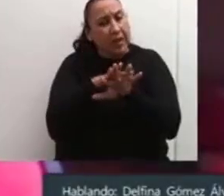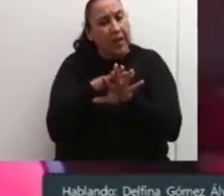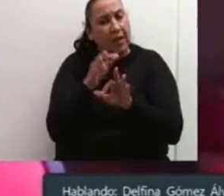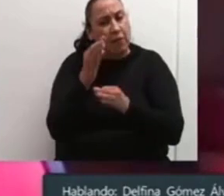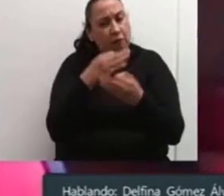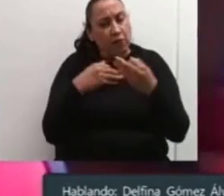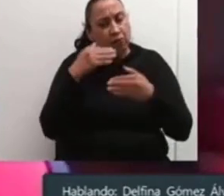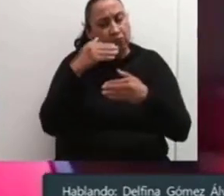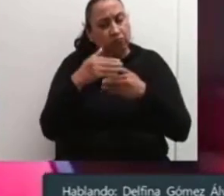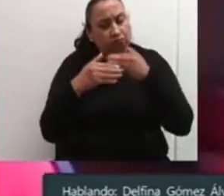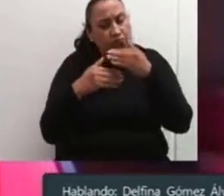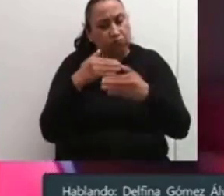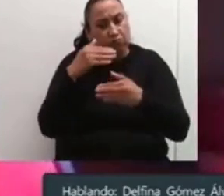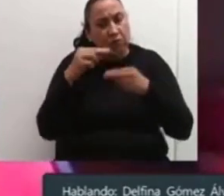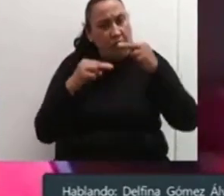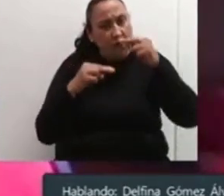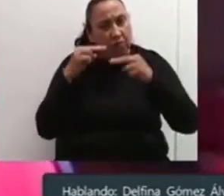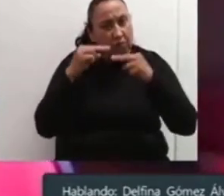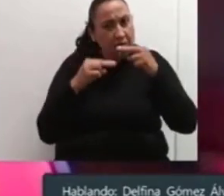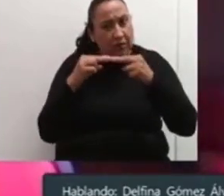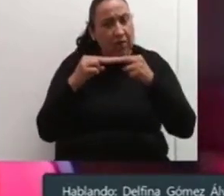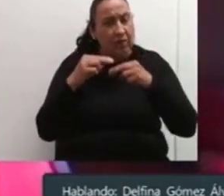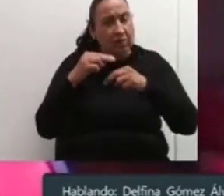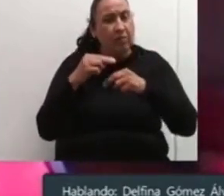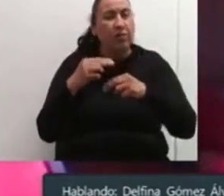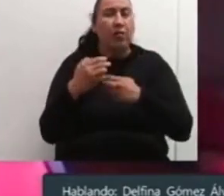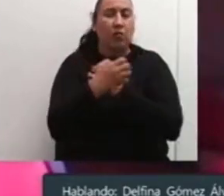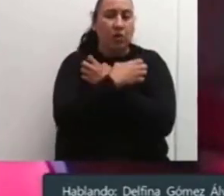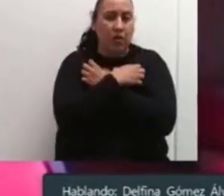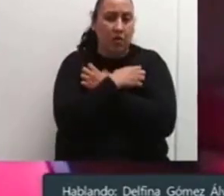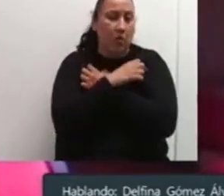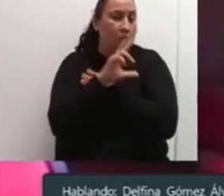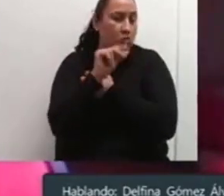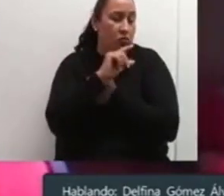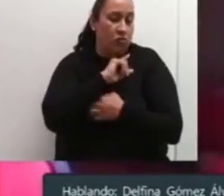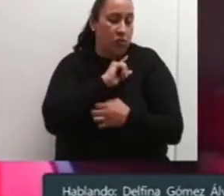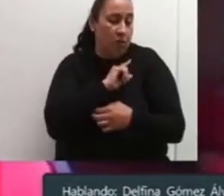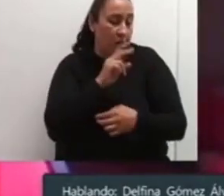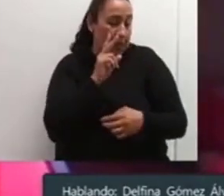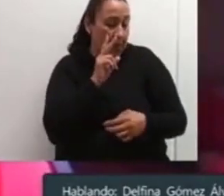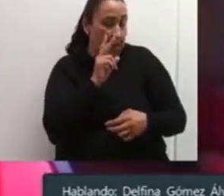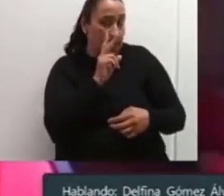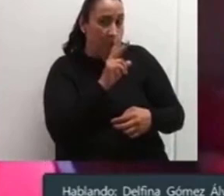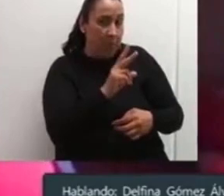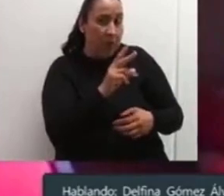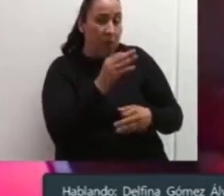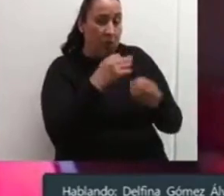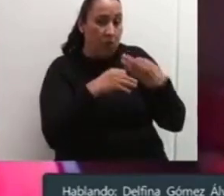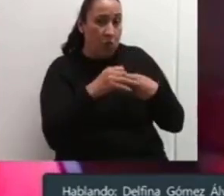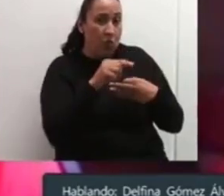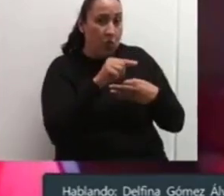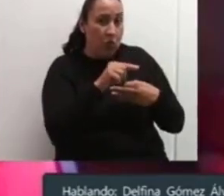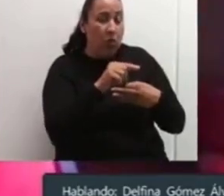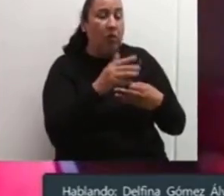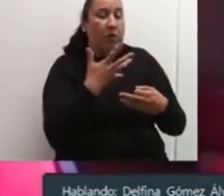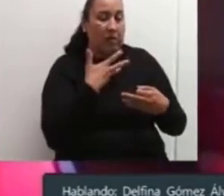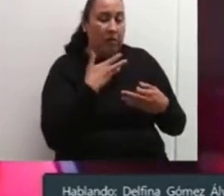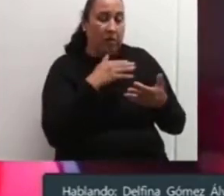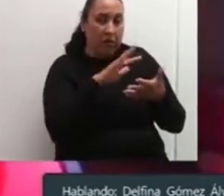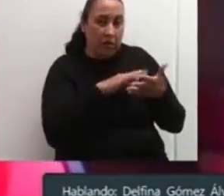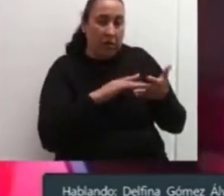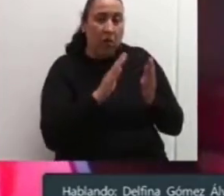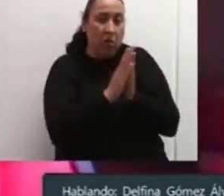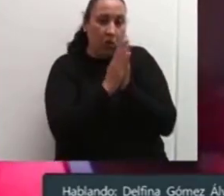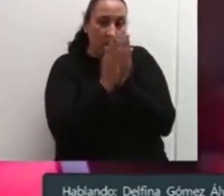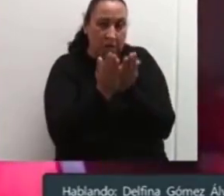para ello es importante no solamente ver los contenidos de planes y programas sino también las herramientas que es lo que viene también libros de